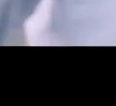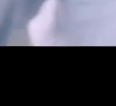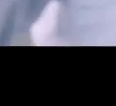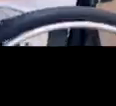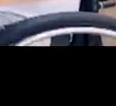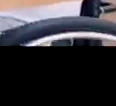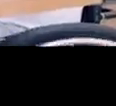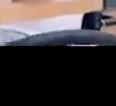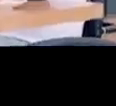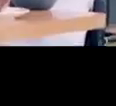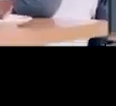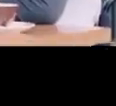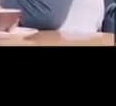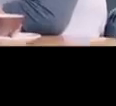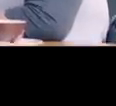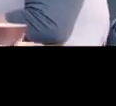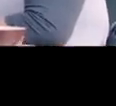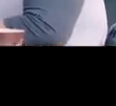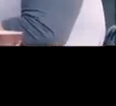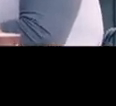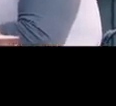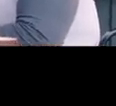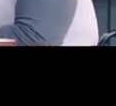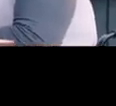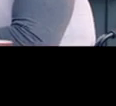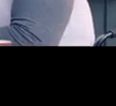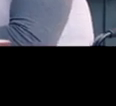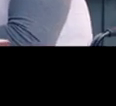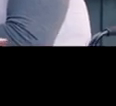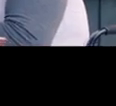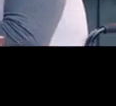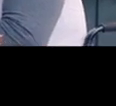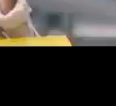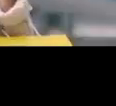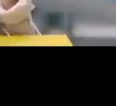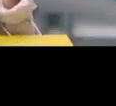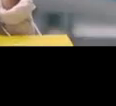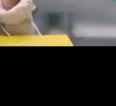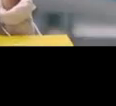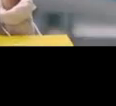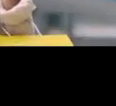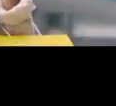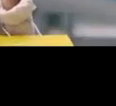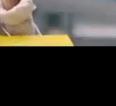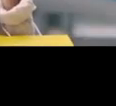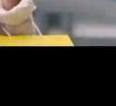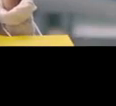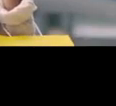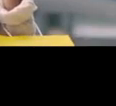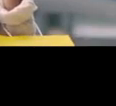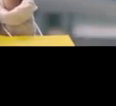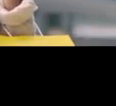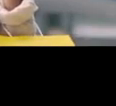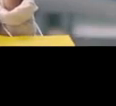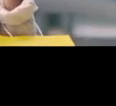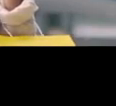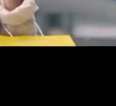líneas de crédito con intereses bajísimos y hasta 60 meses para pagar. Solicítela hoy llamando al